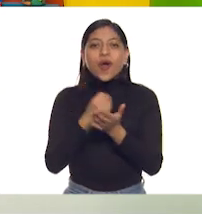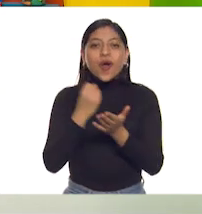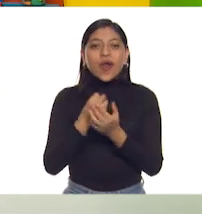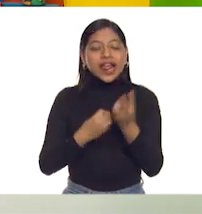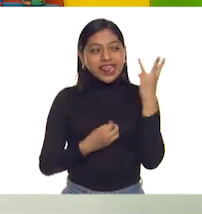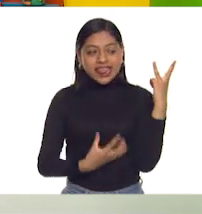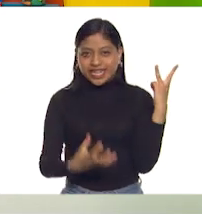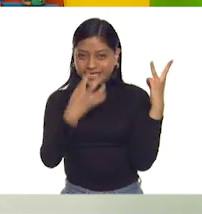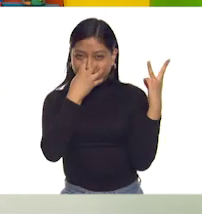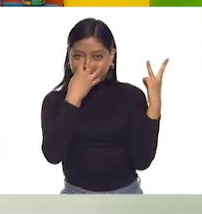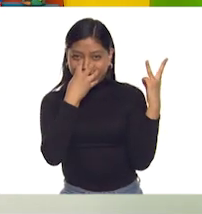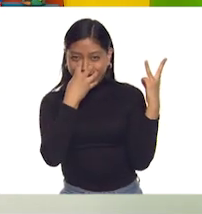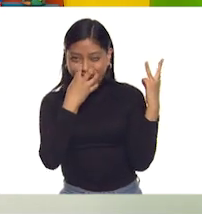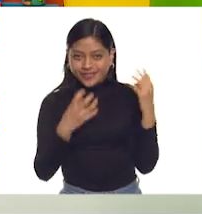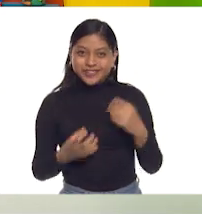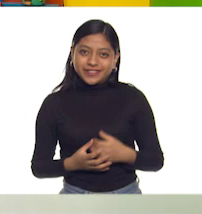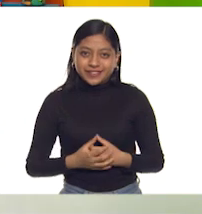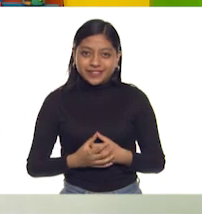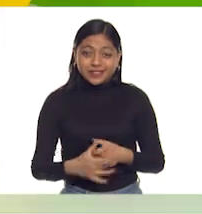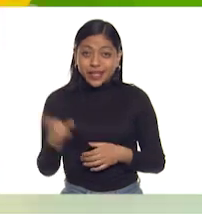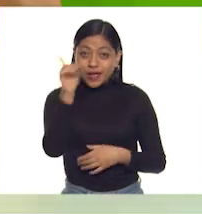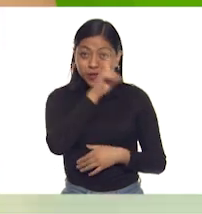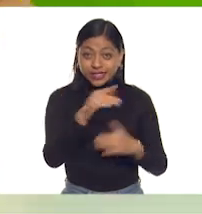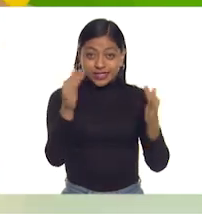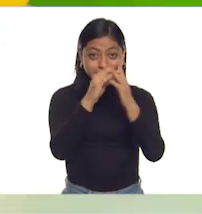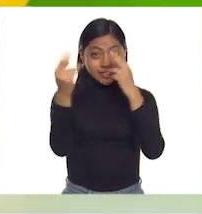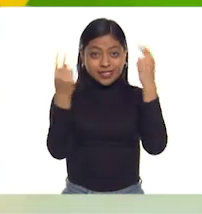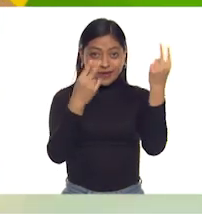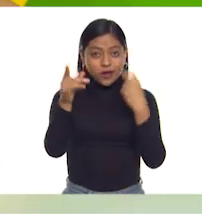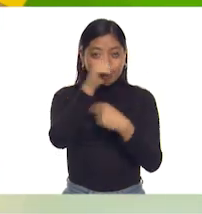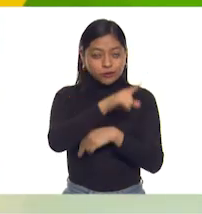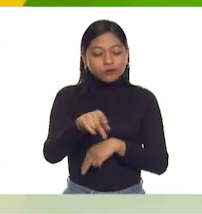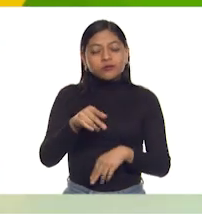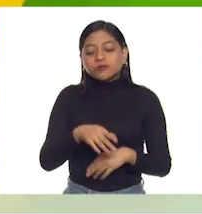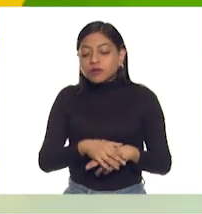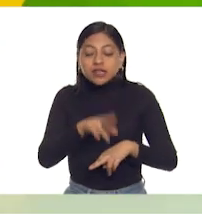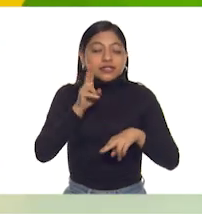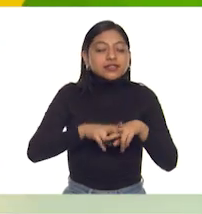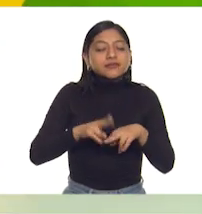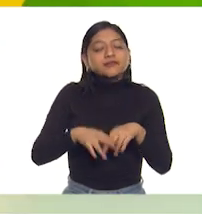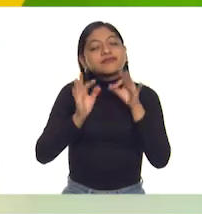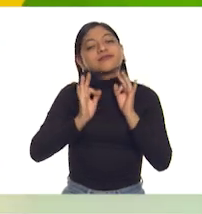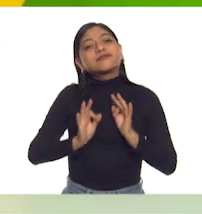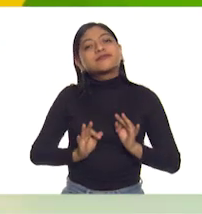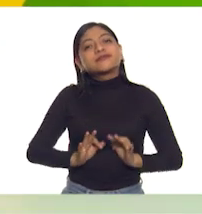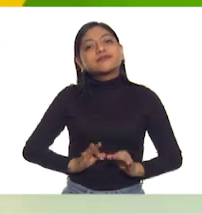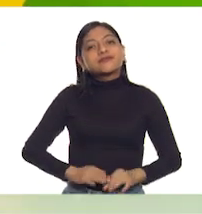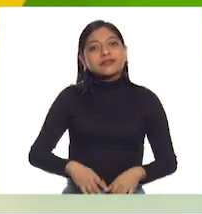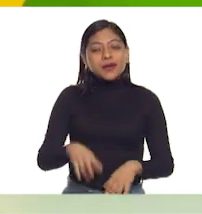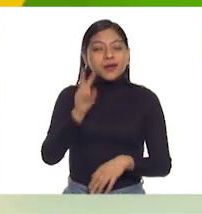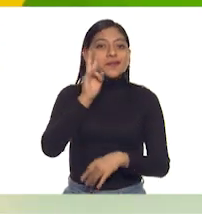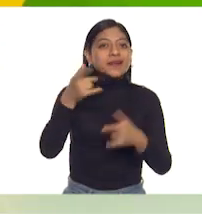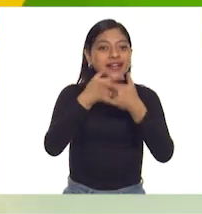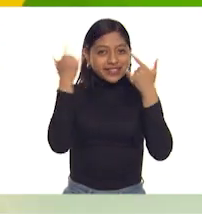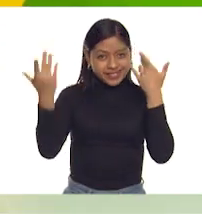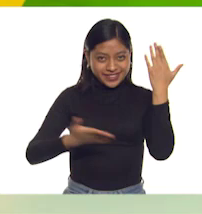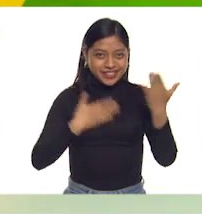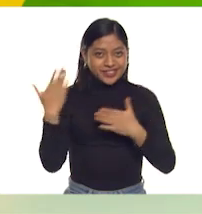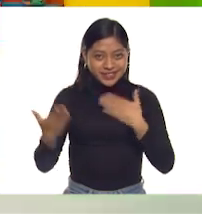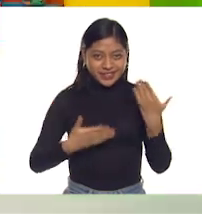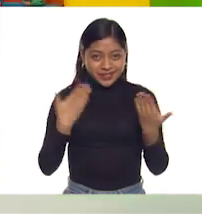Tres Osos. ¡Sí! Ustedes en casa busquen un lugar muy cómodo y disfruten mucho de esta